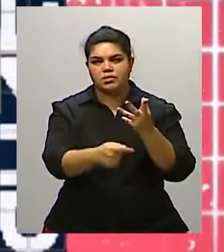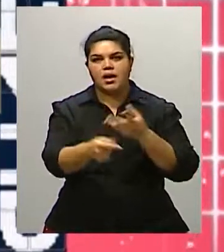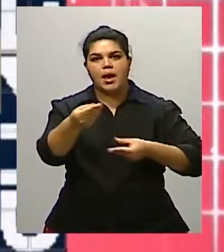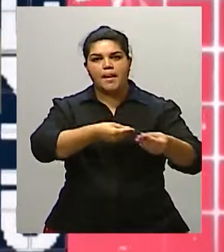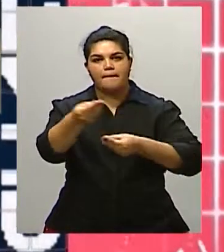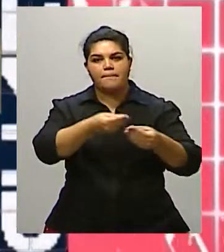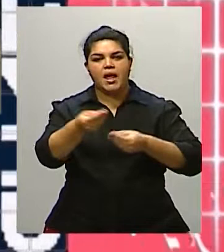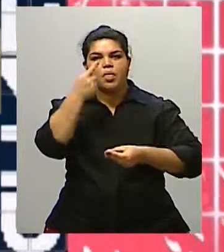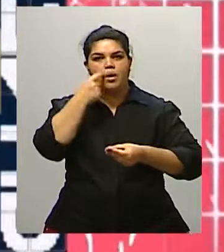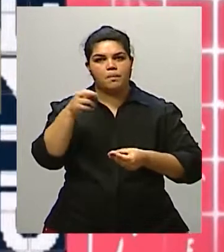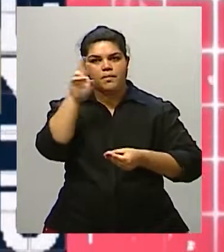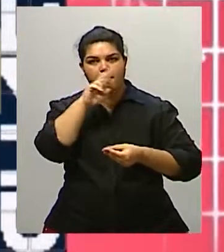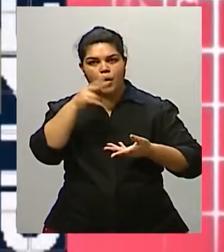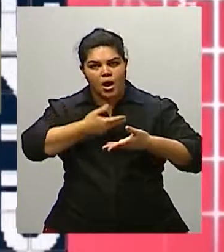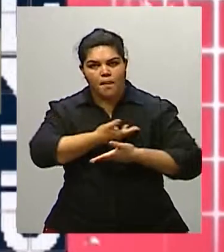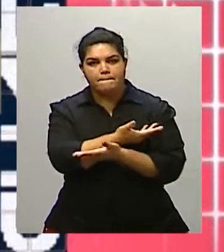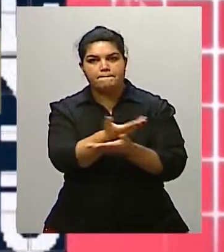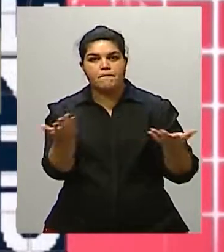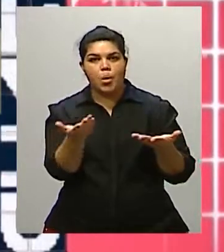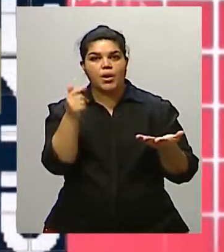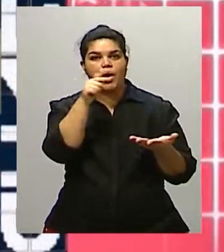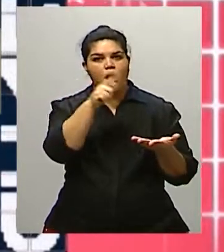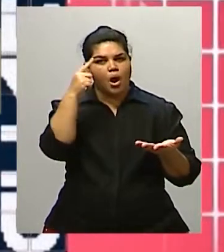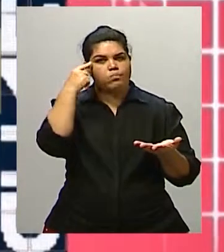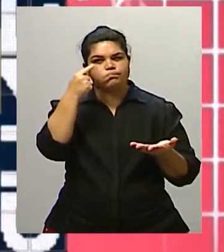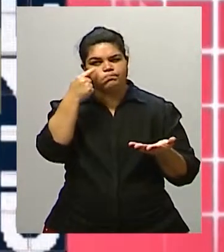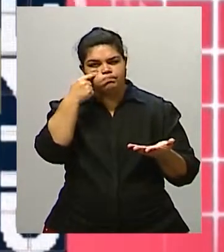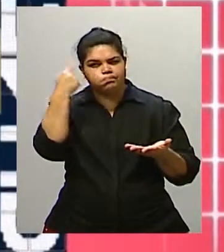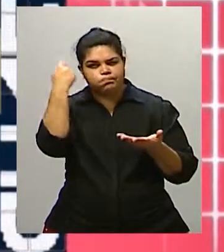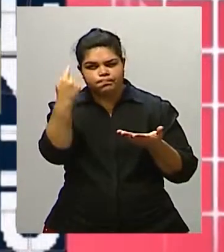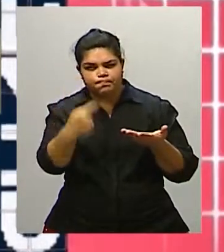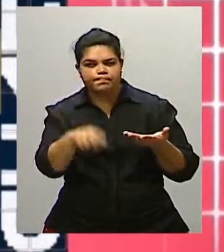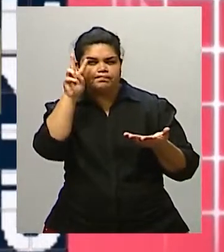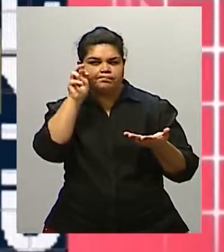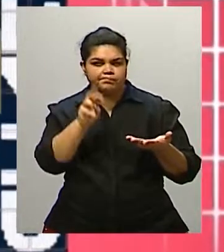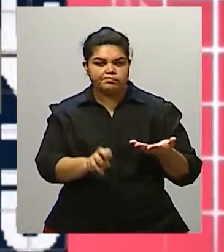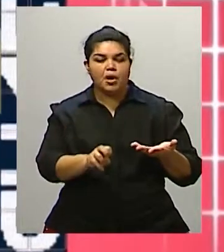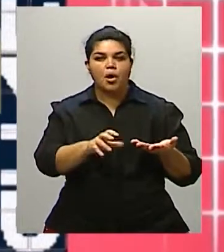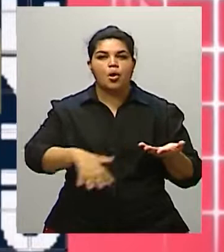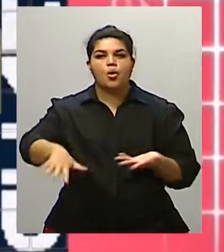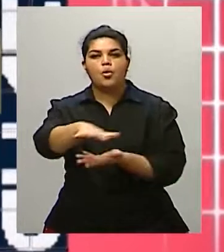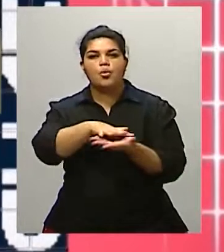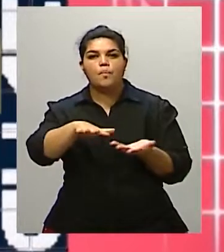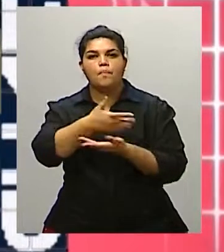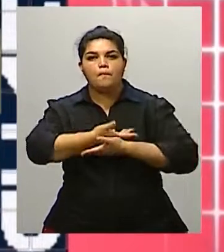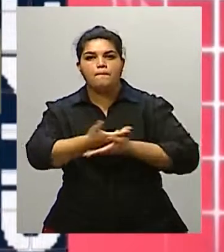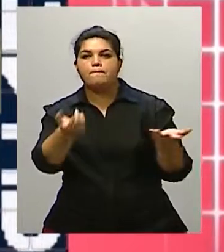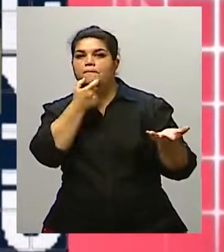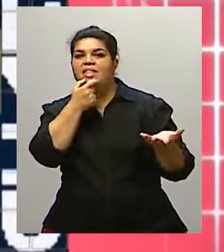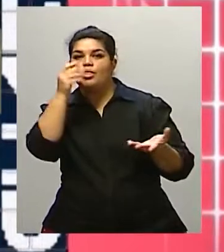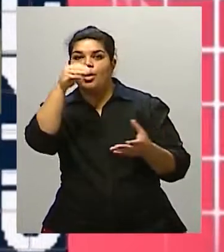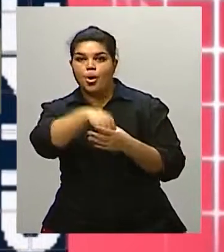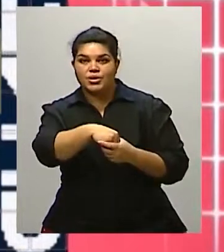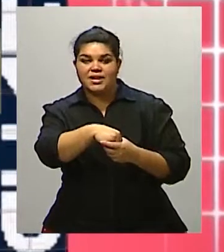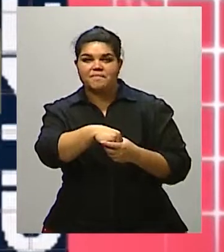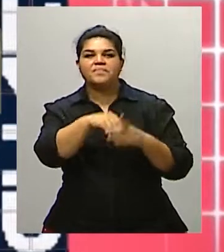empleadas públicas, colaborando para ampliar la estructura de oportunidades de las clases populares en Mendoza y ha impulsado el